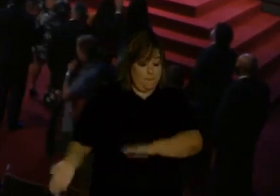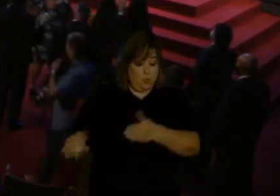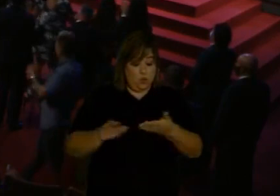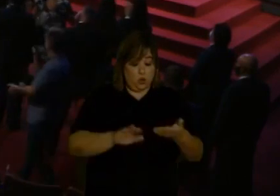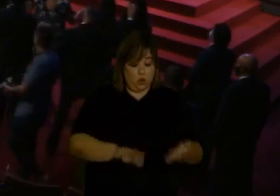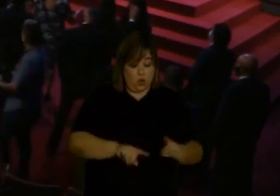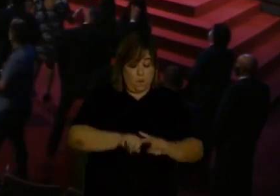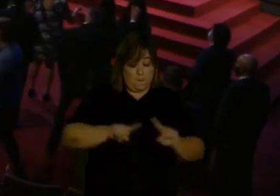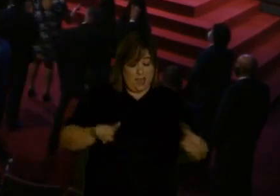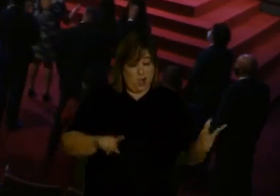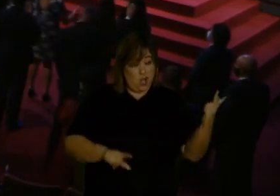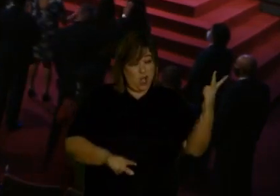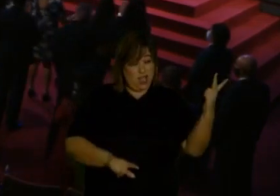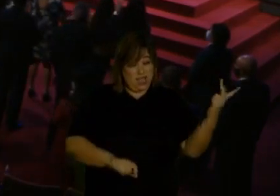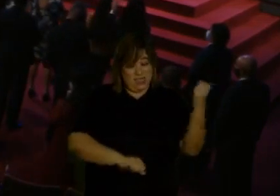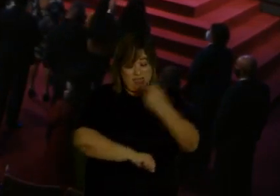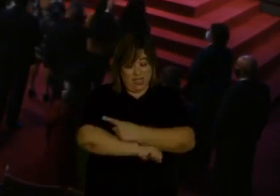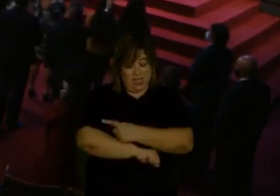ministerio.